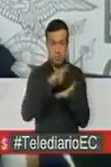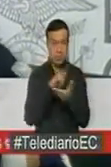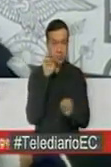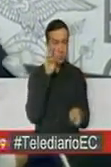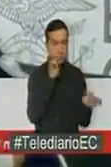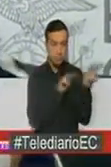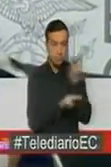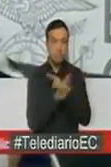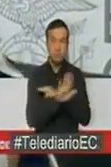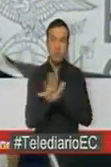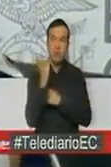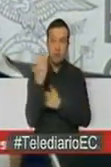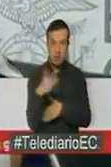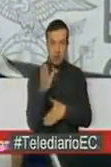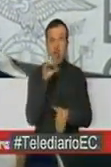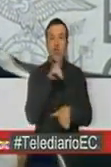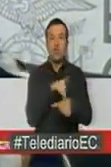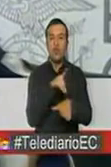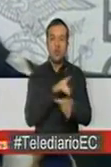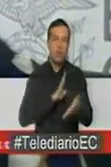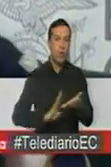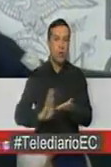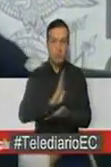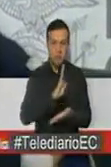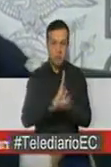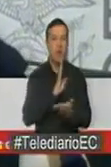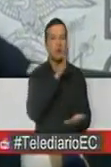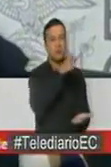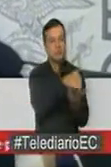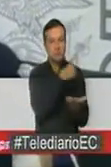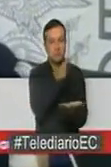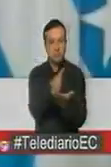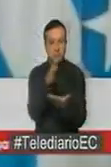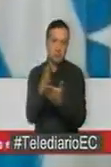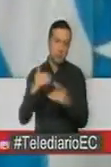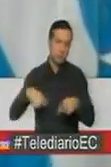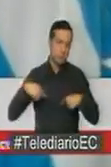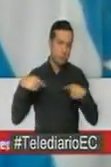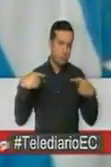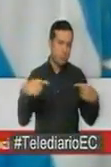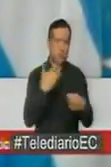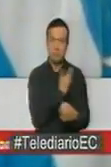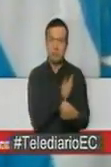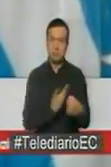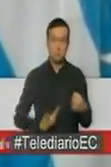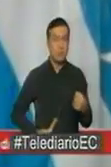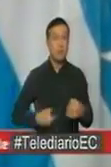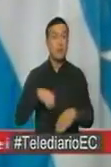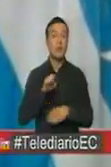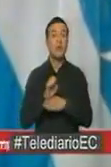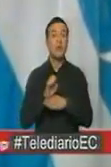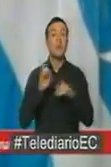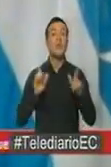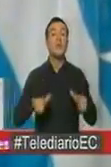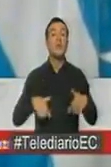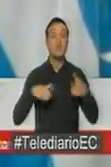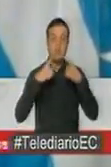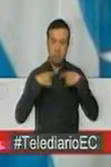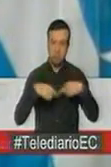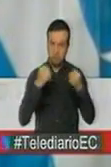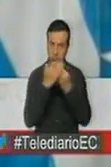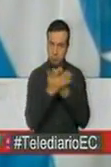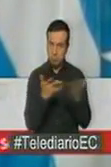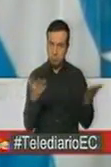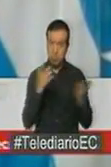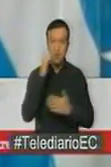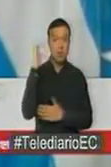manera, a través de la estrategia médico del barrio, nosotros tenemos que hacer el seguimiento diario. El presidente de la República, Lenín Moreno, ratificó el estado